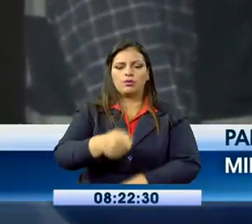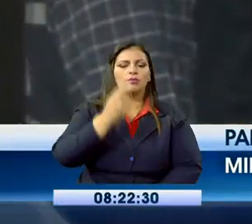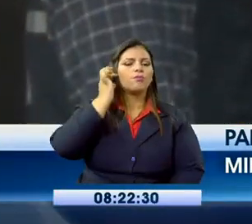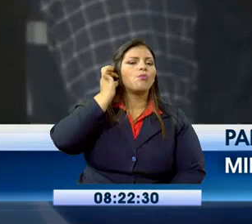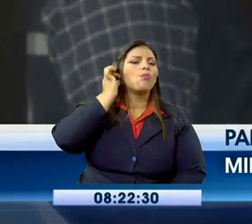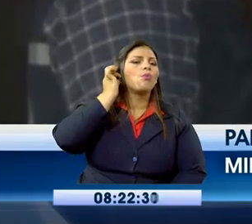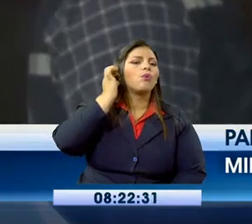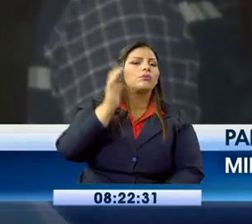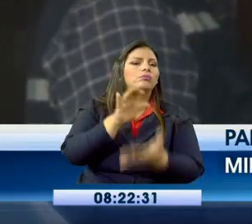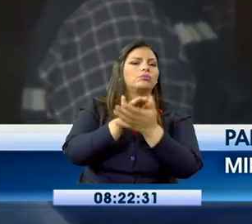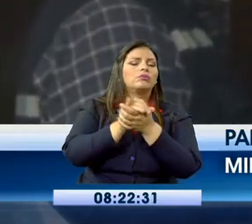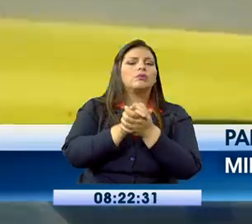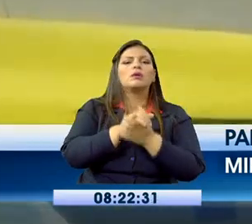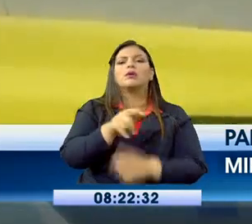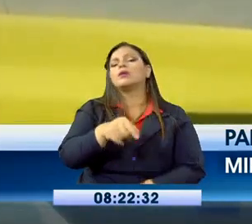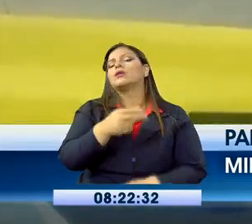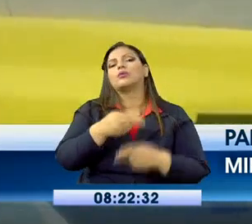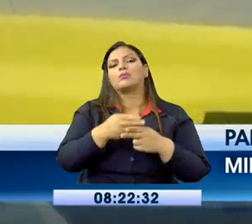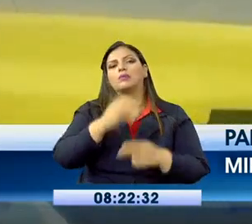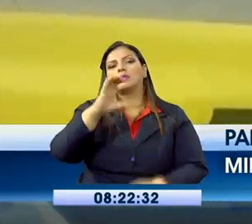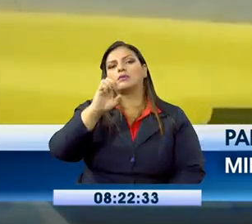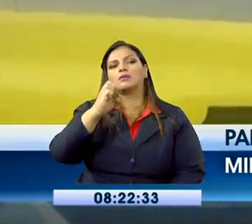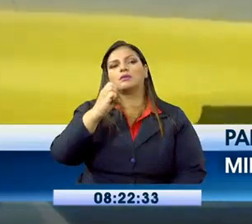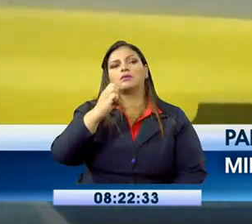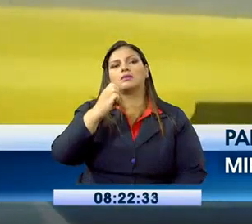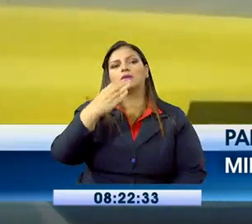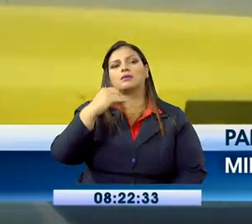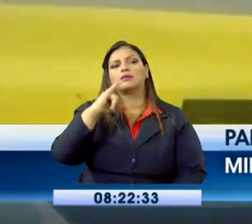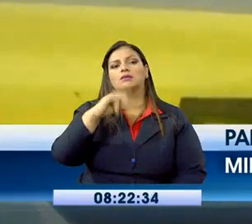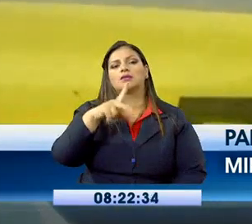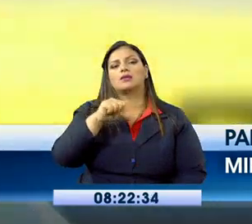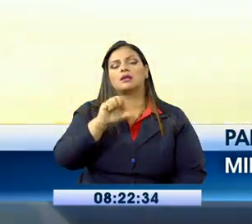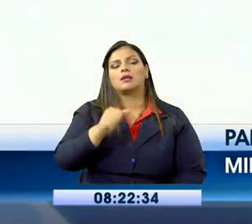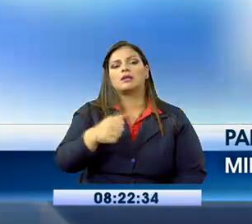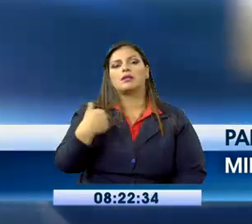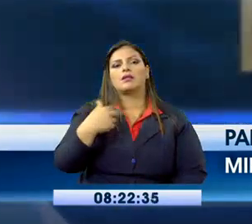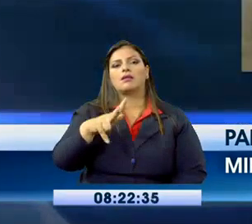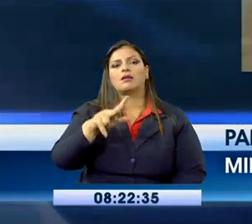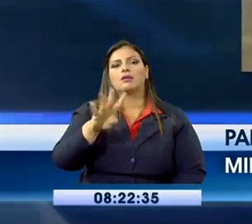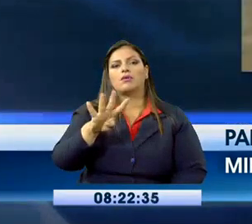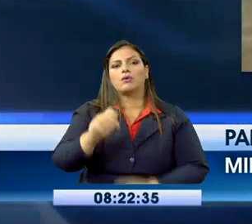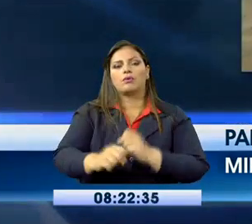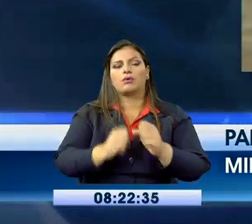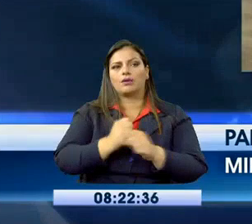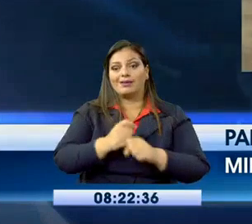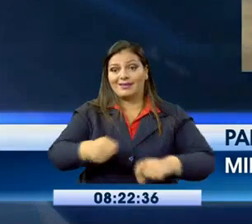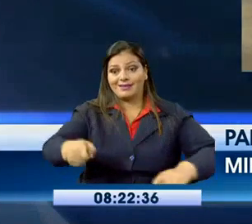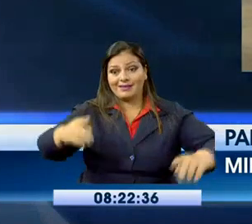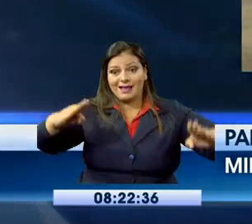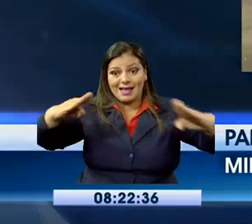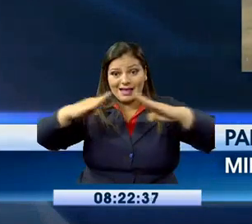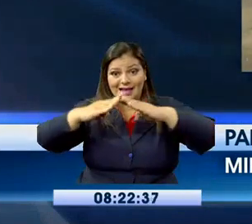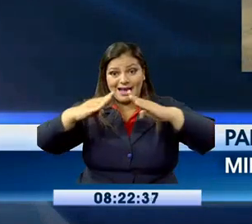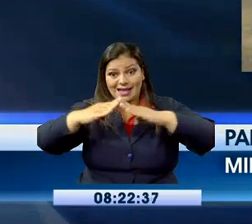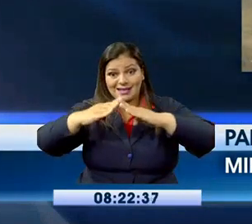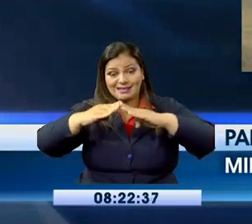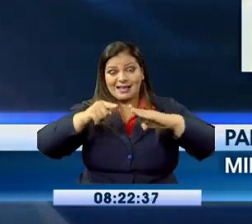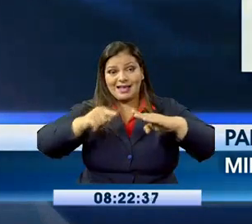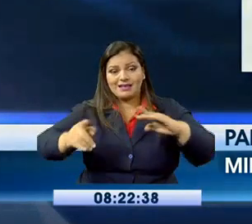Estaban abrazados en la cama donde dormían cuando fueron victimados presuntamente a través de una ventana. Él alcanzó a poner un algodón en la boquita a ella